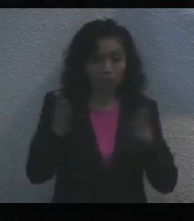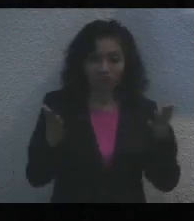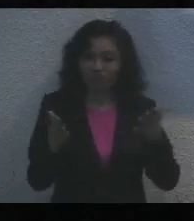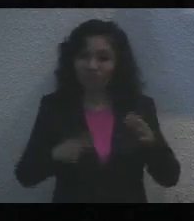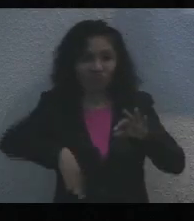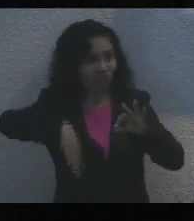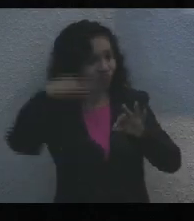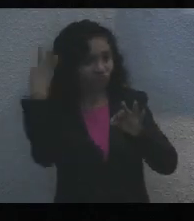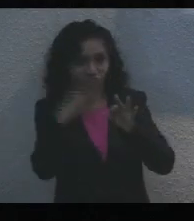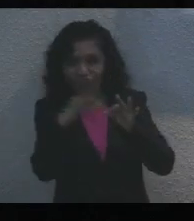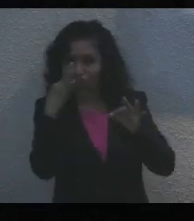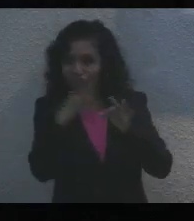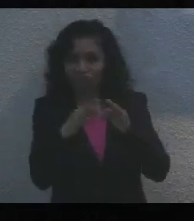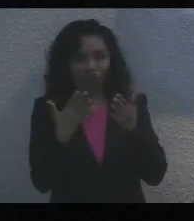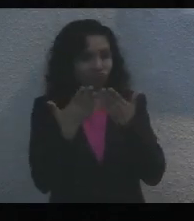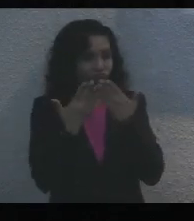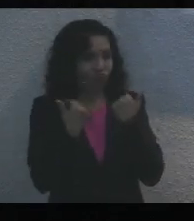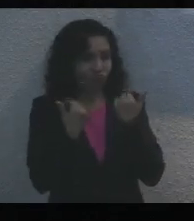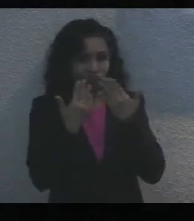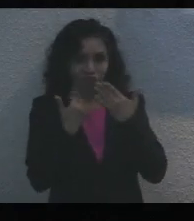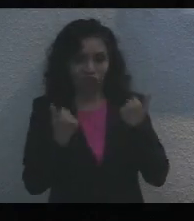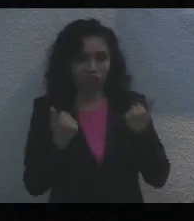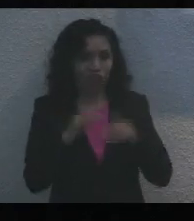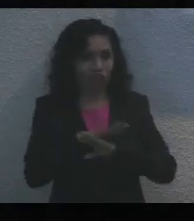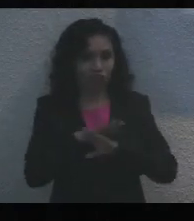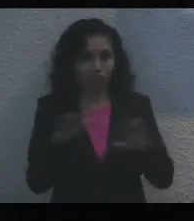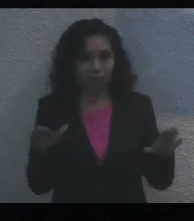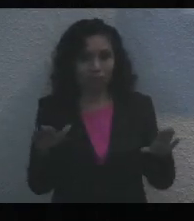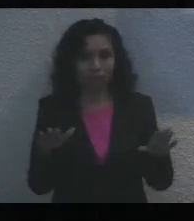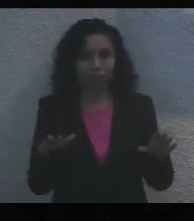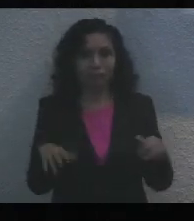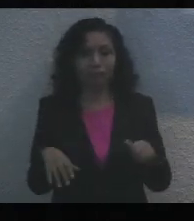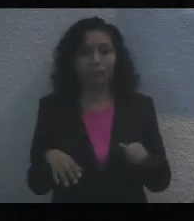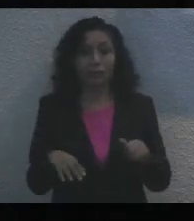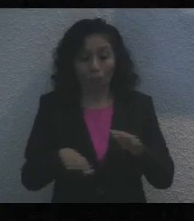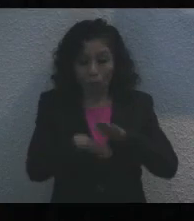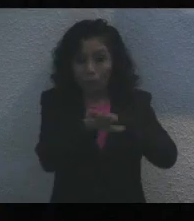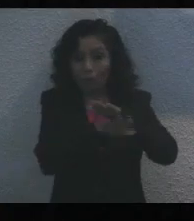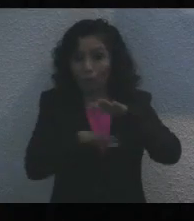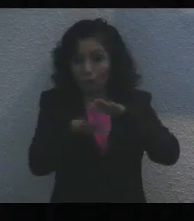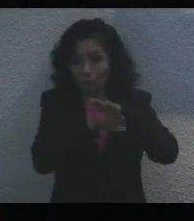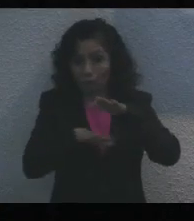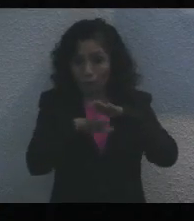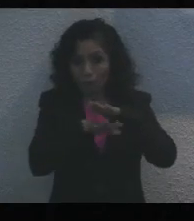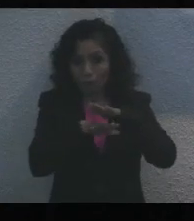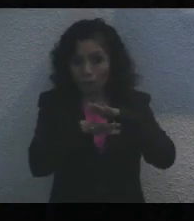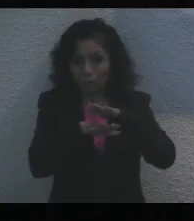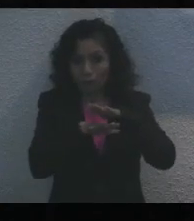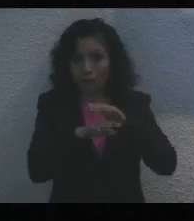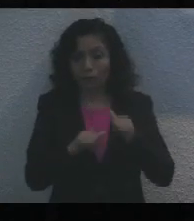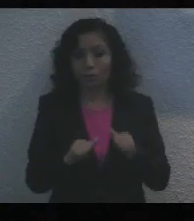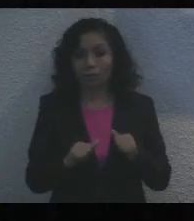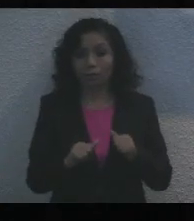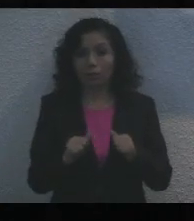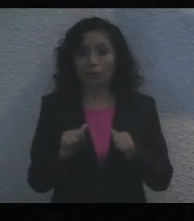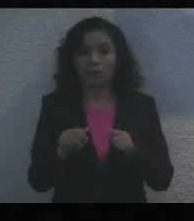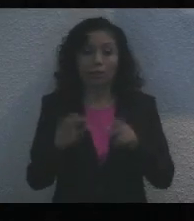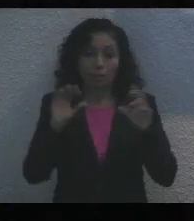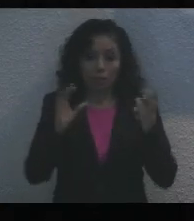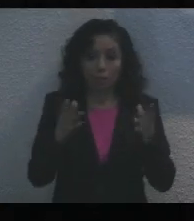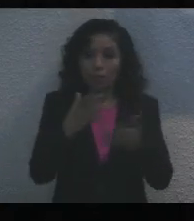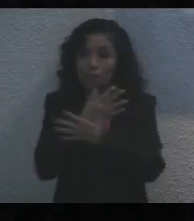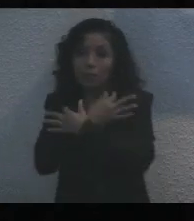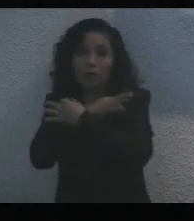cumplan con los requisitos de elegibilidad, según las bases establecidas en la